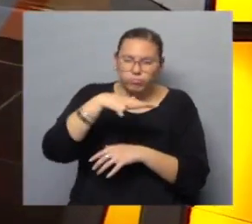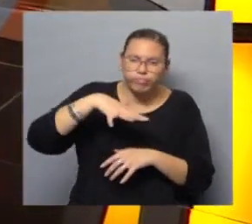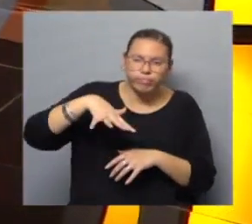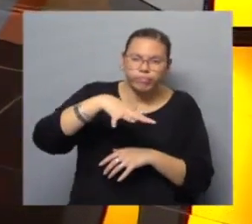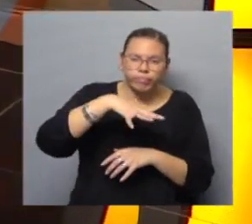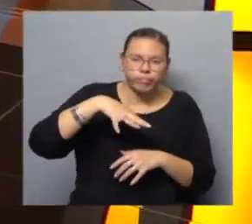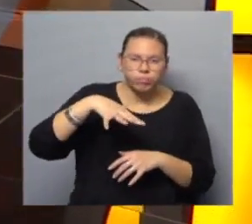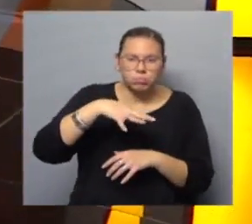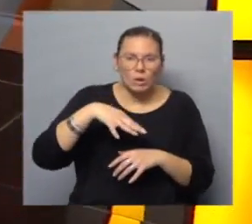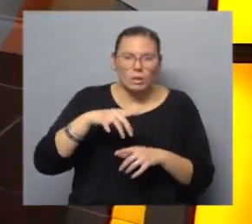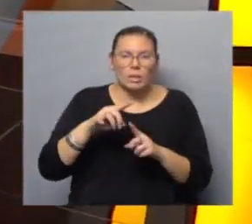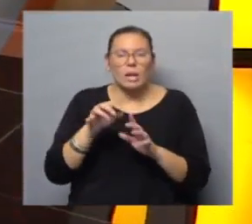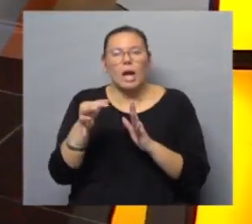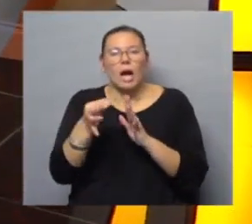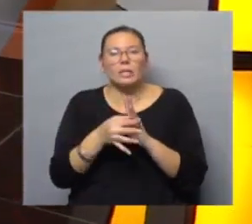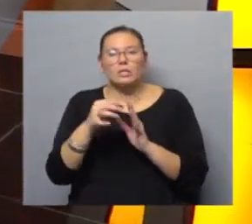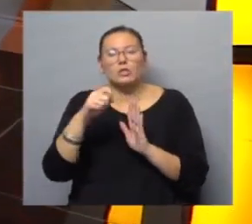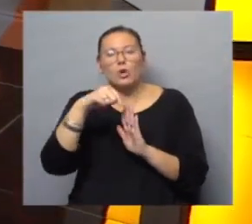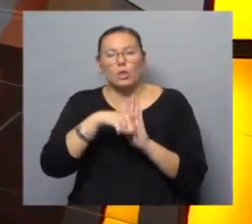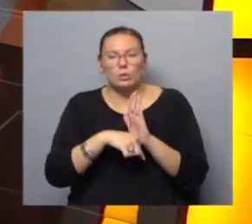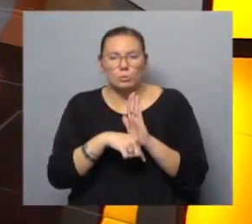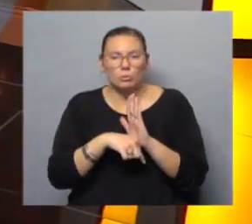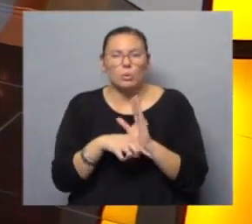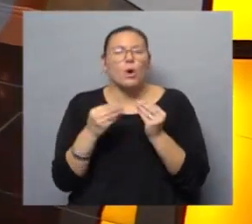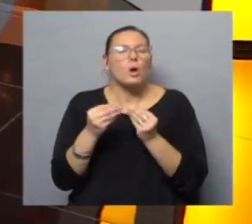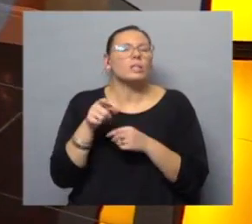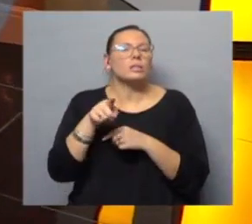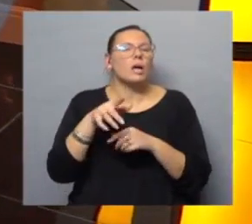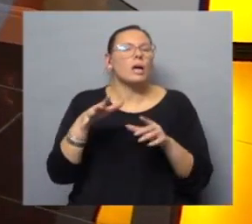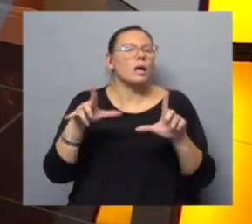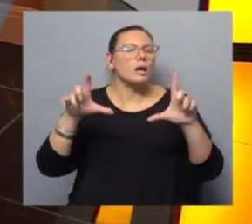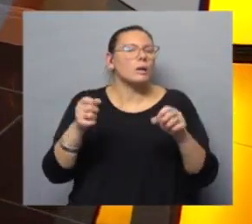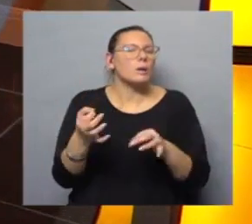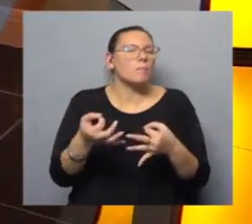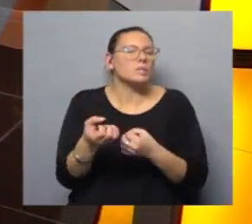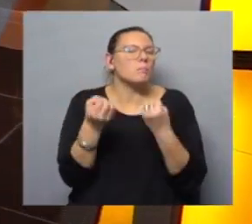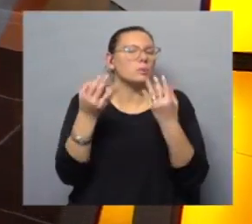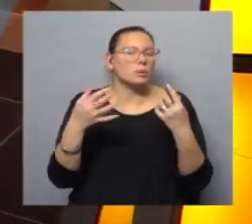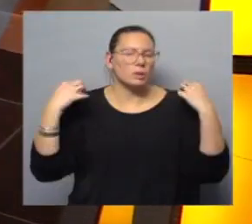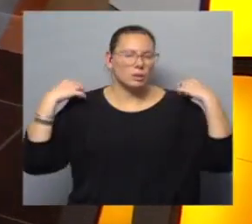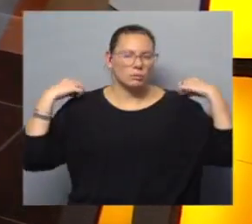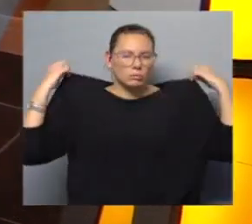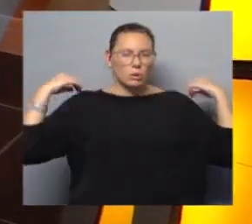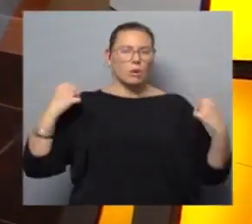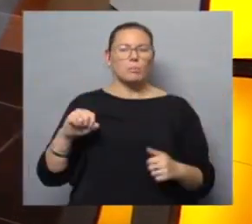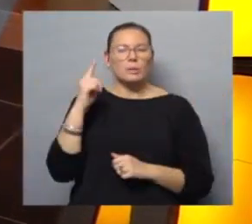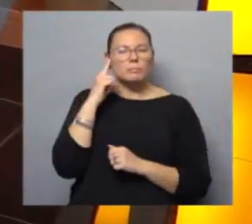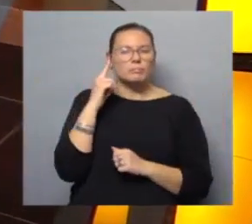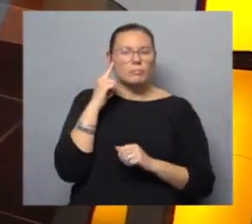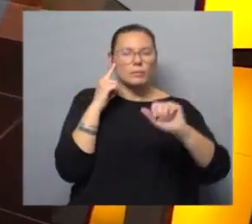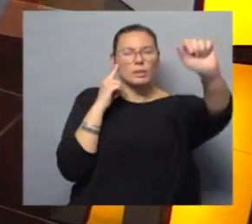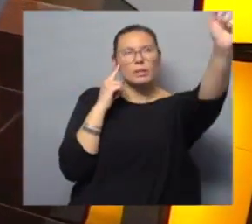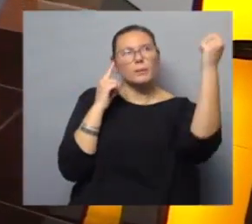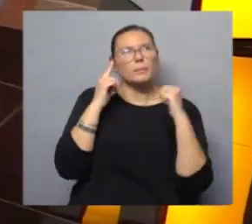la nebulosa del Anillo del Sur. ¿Cuál es la particularidad de esta imagen? Bueno, uno puede pensarlo así.